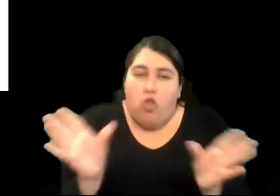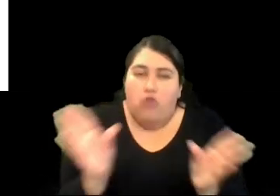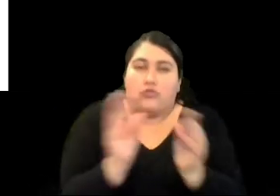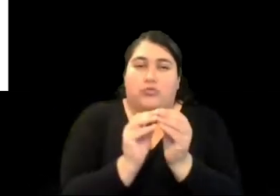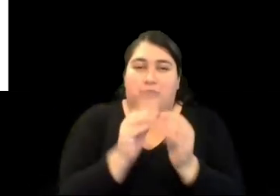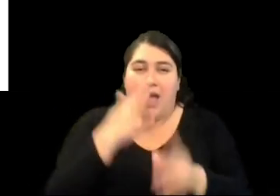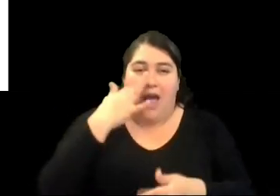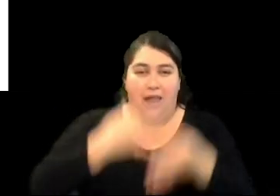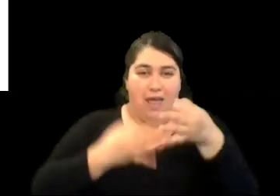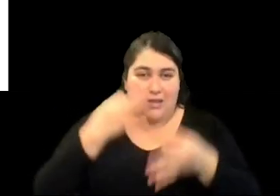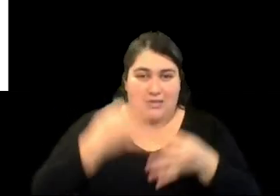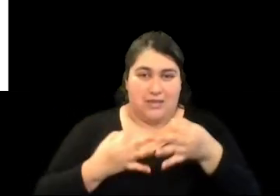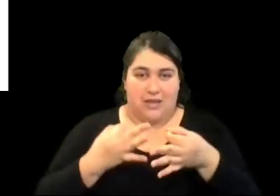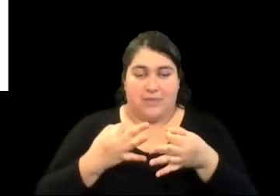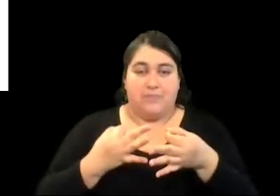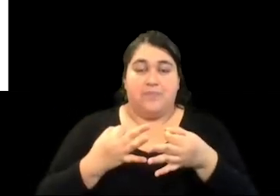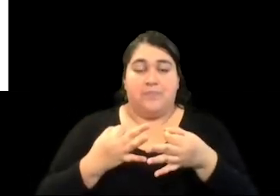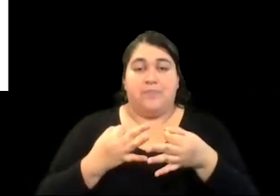también